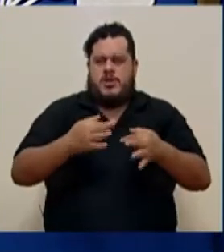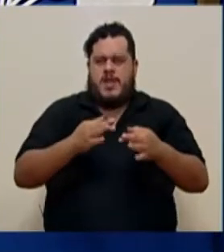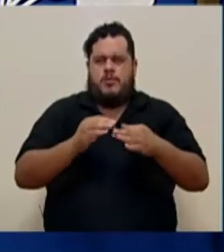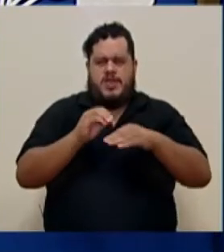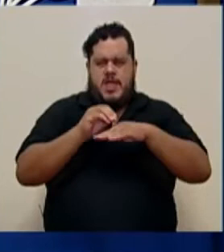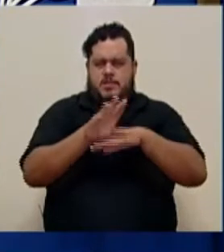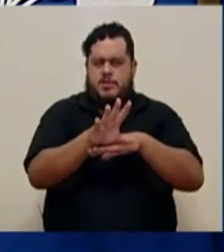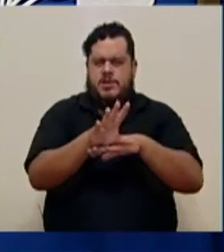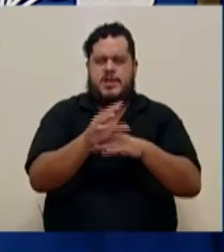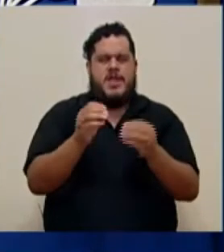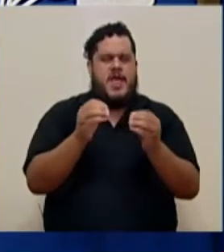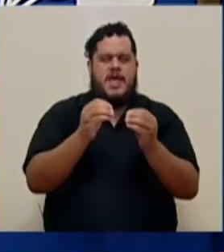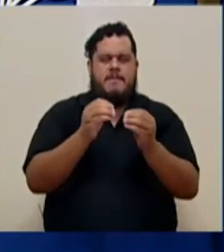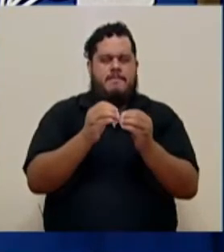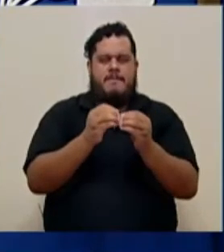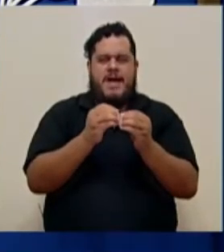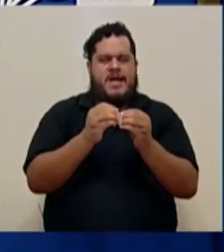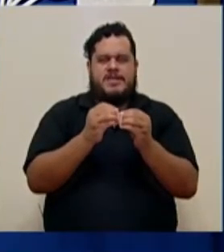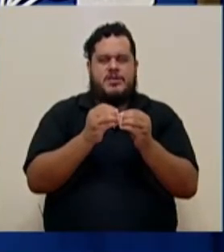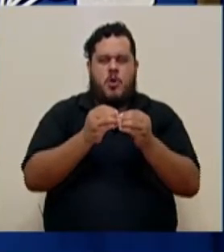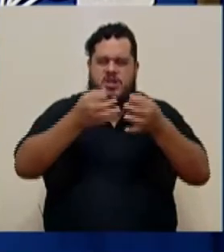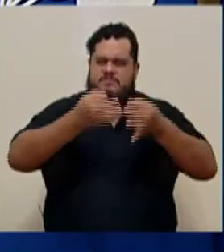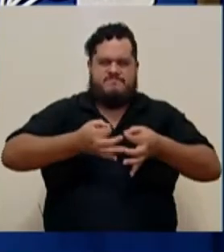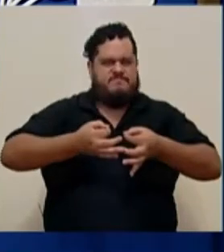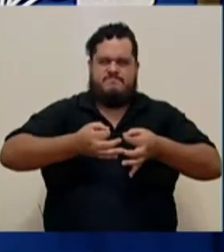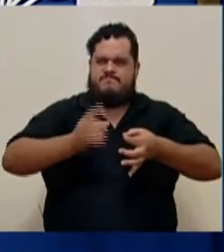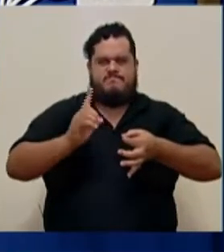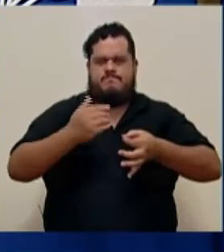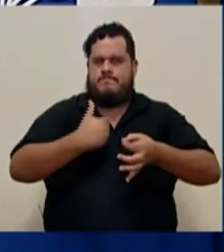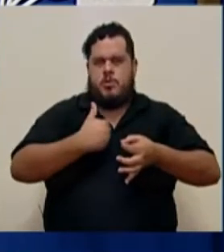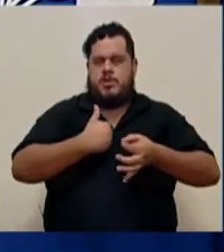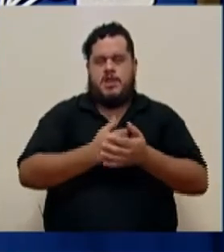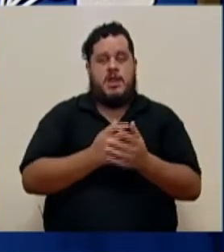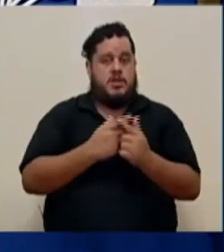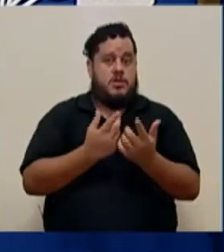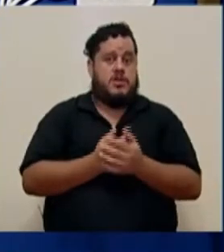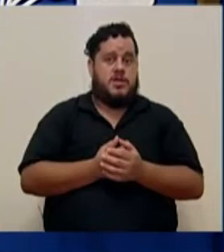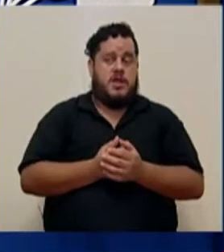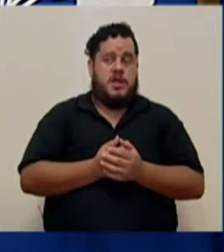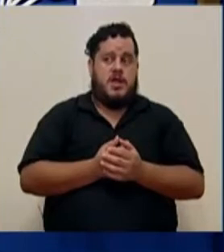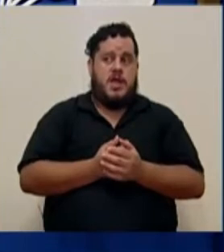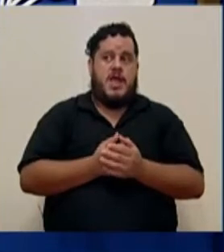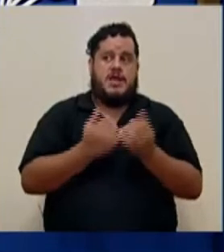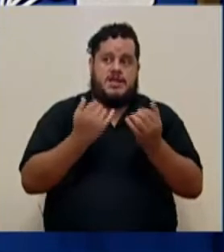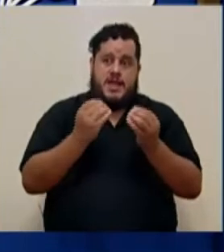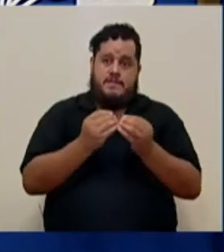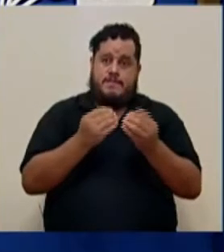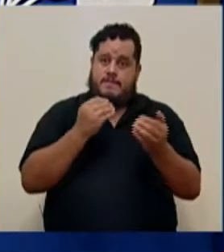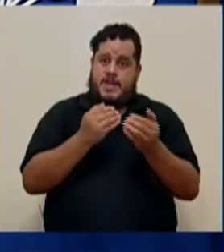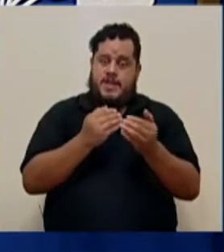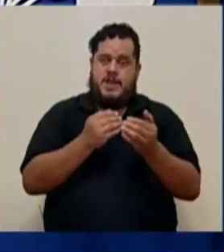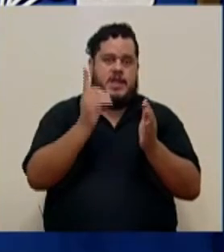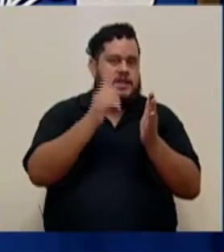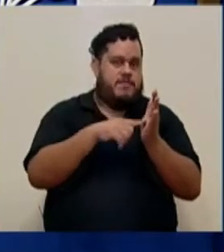de incertidumbre que genera. Lo que sí es claro es que pues, va a estar pues, más cerca, entre